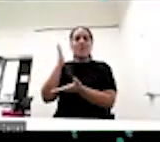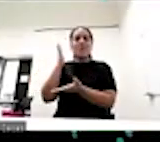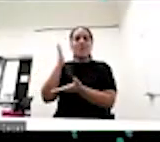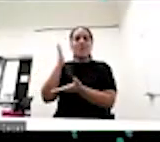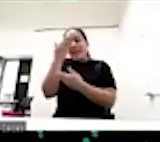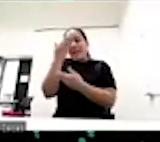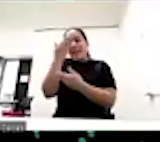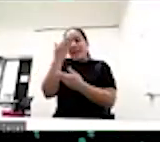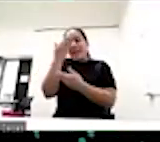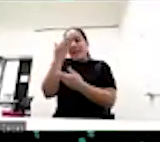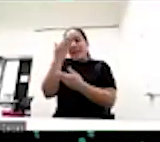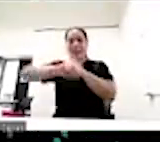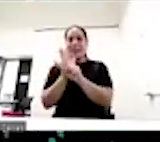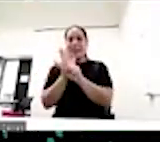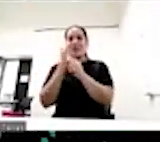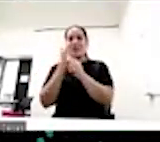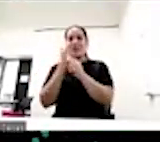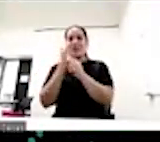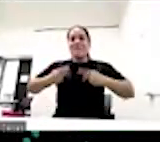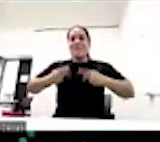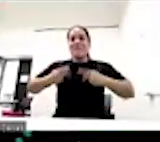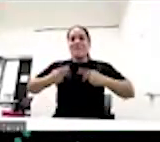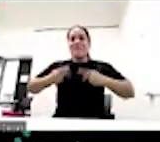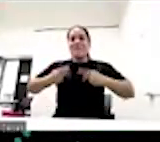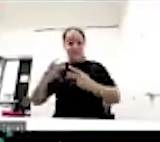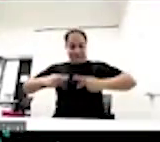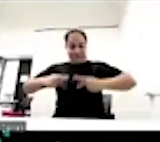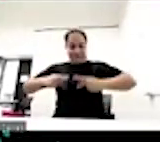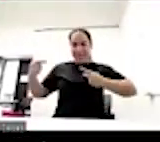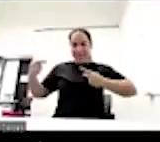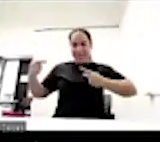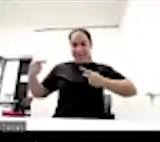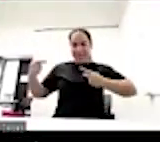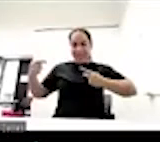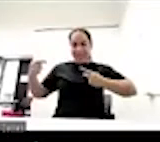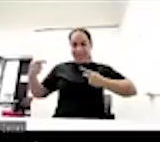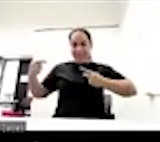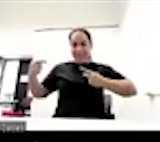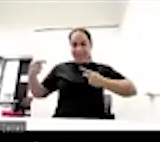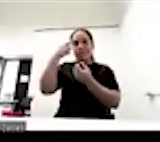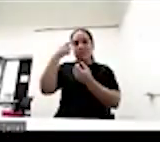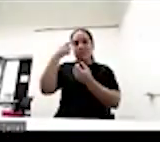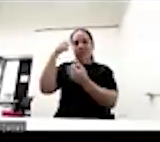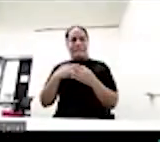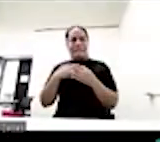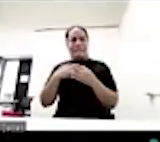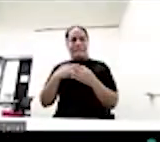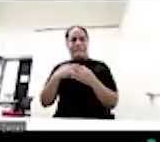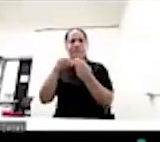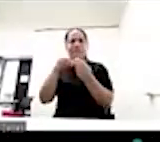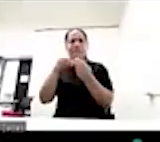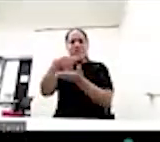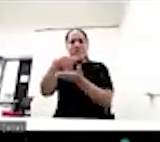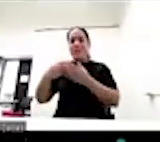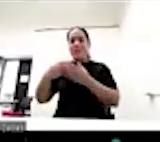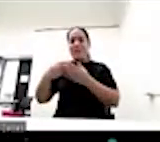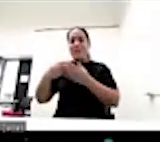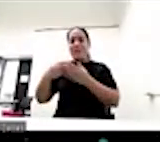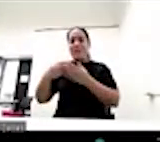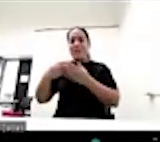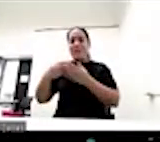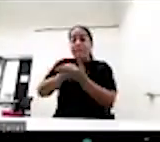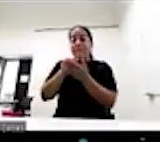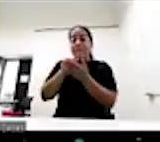vital, es la alarma sobre nuestra vida, ¿no? Sobre la fragilidad de nuestra vida. Y cuando esa alarma se activa, el deseo